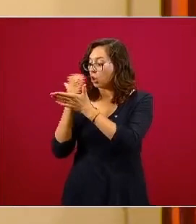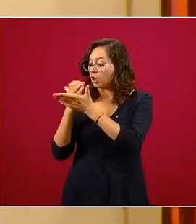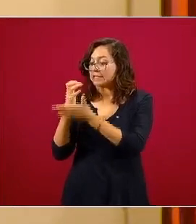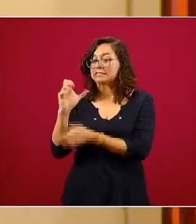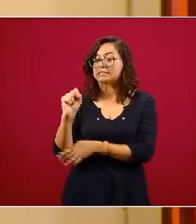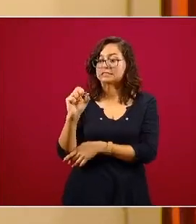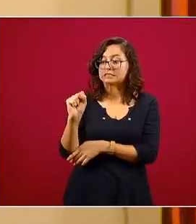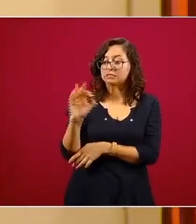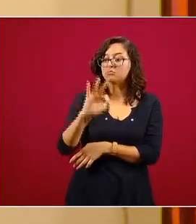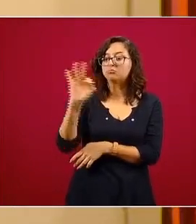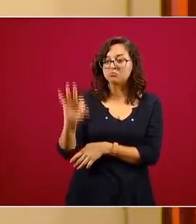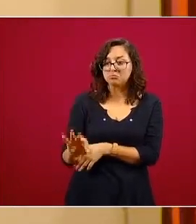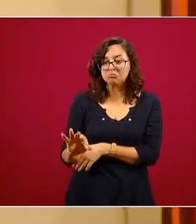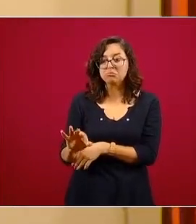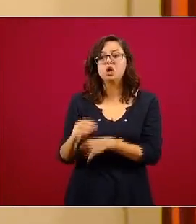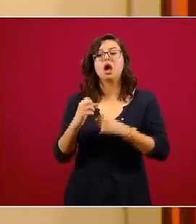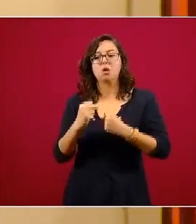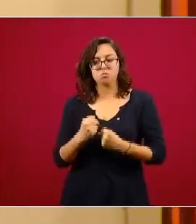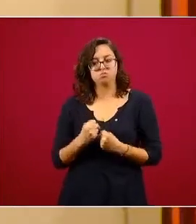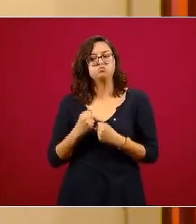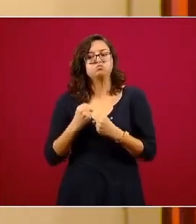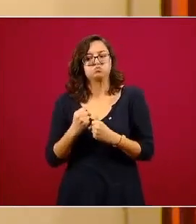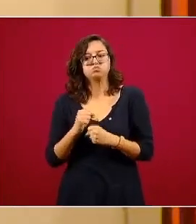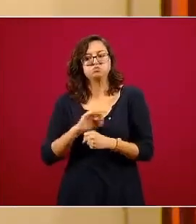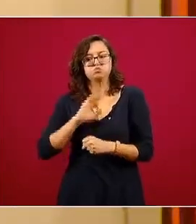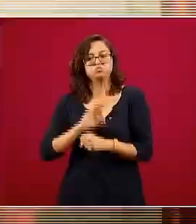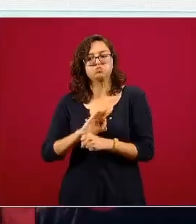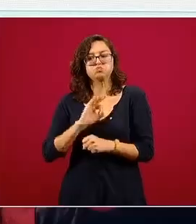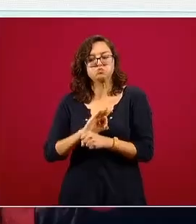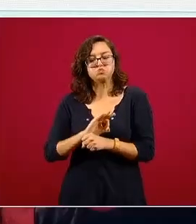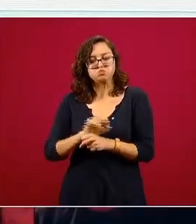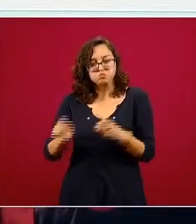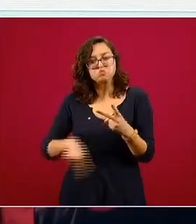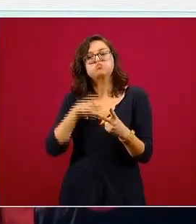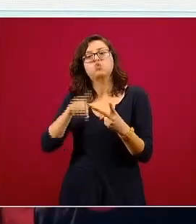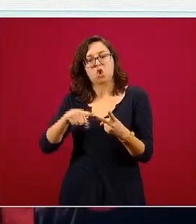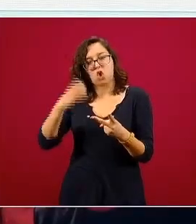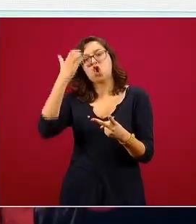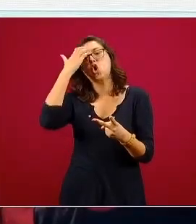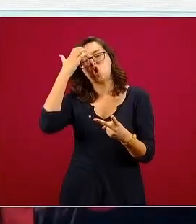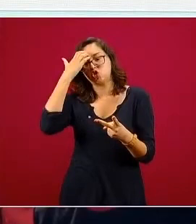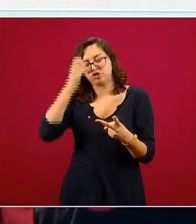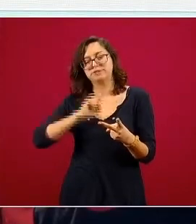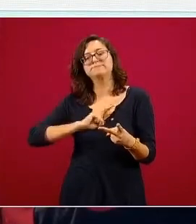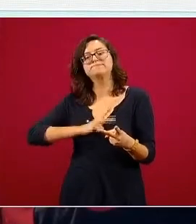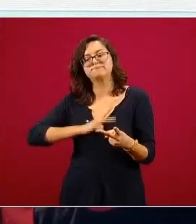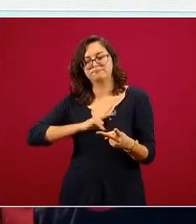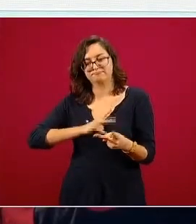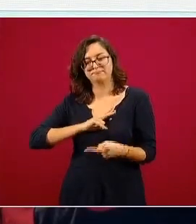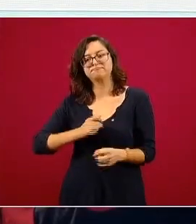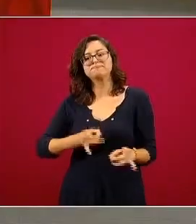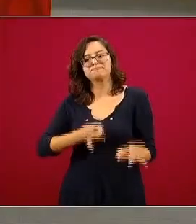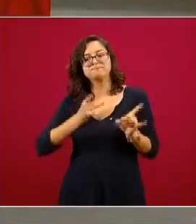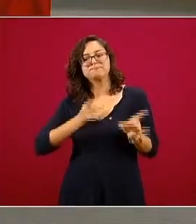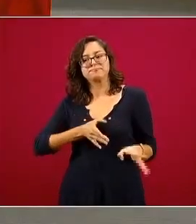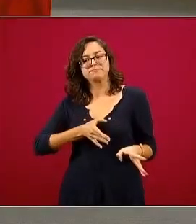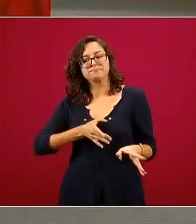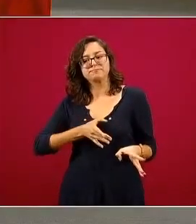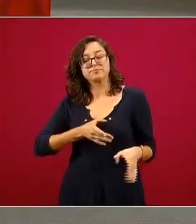ahora cuentan con anticuerpos y que estos tienen la capacidad de neutralizar. Eso quiere decir que